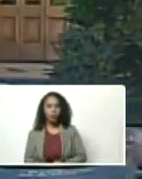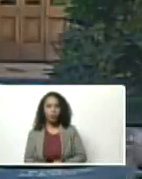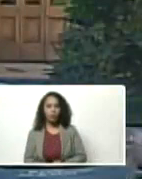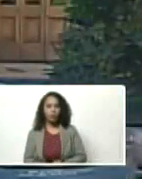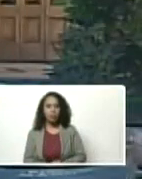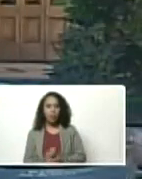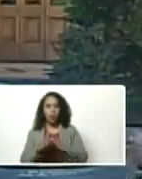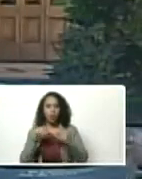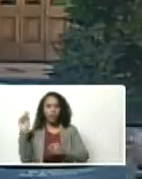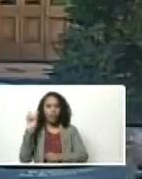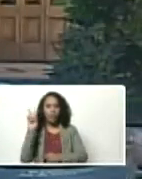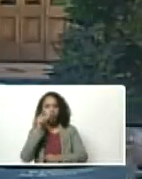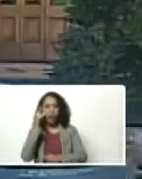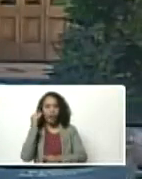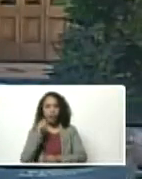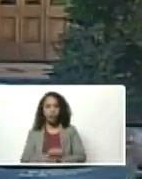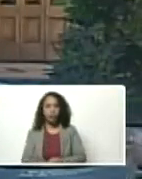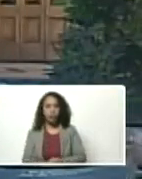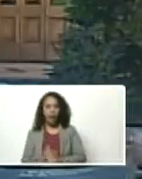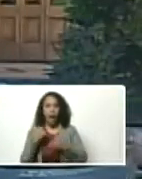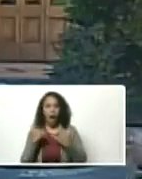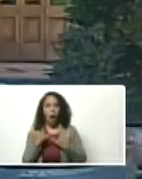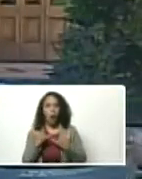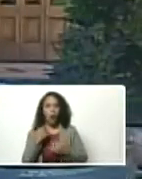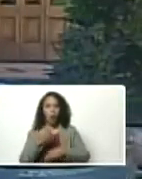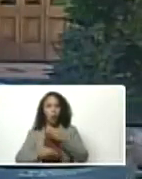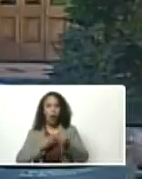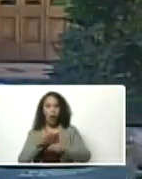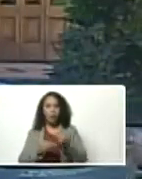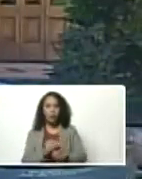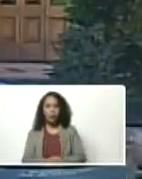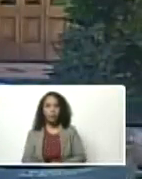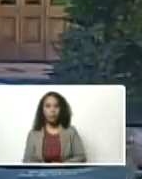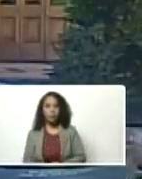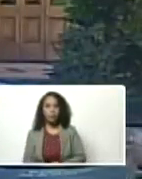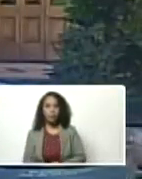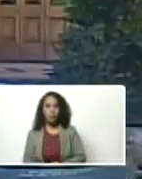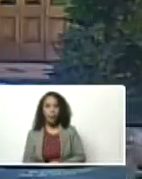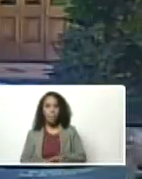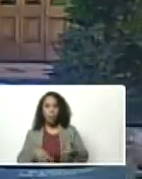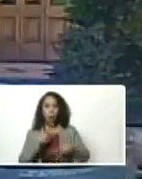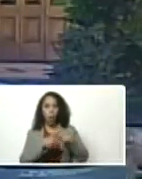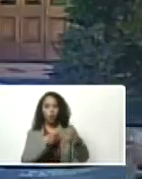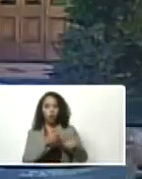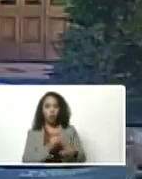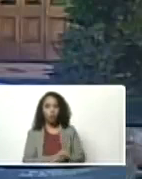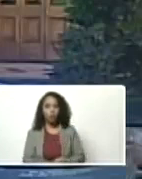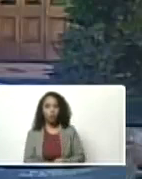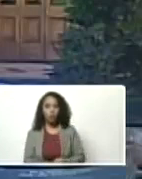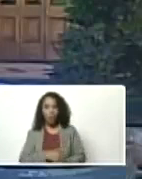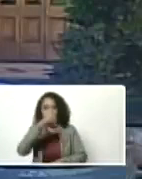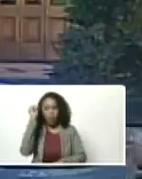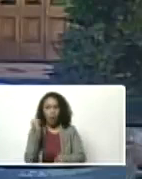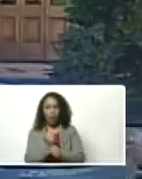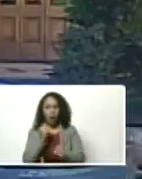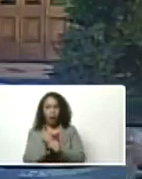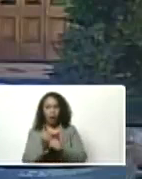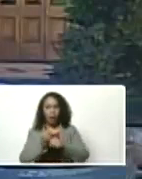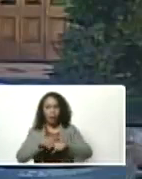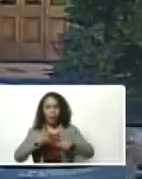toda Venezuela. Ahora nos toca a todos producir, trabajar,